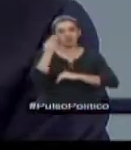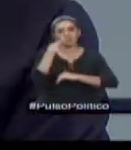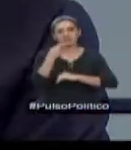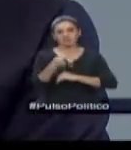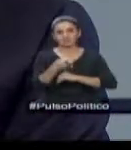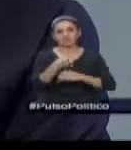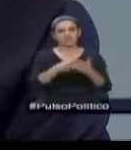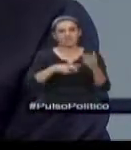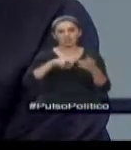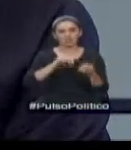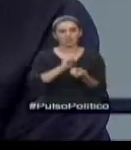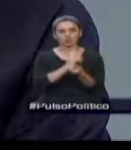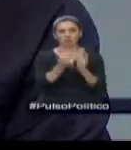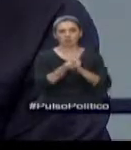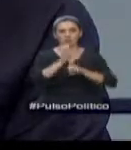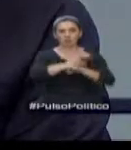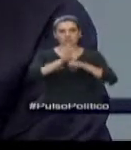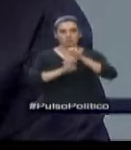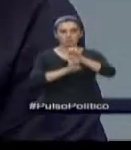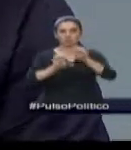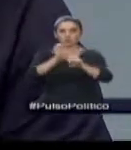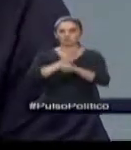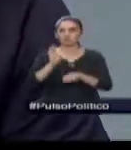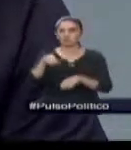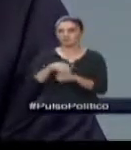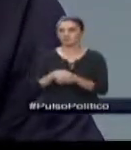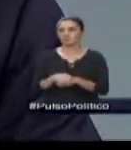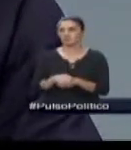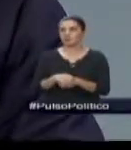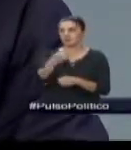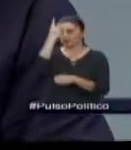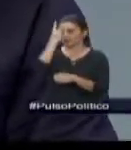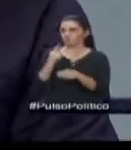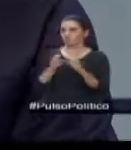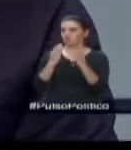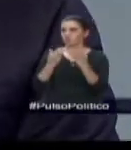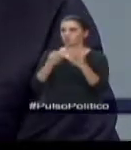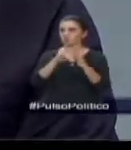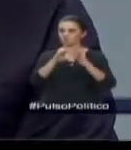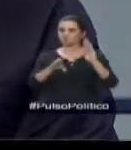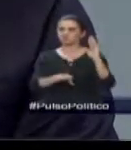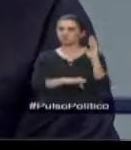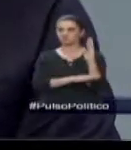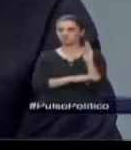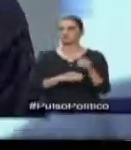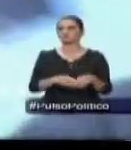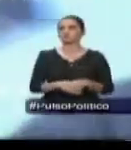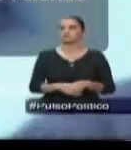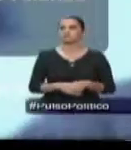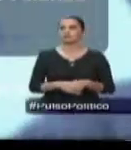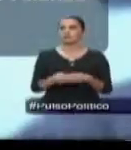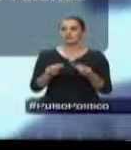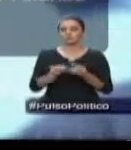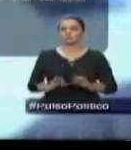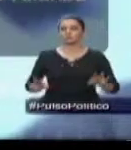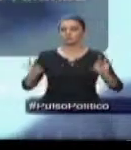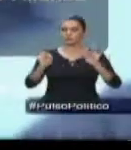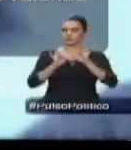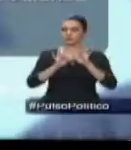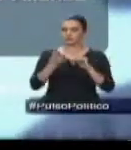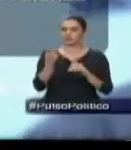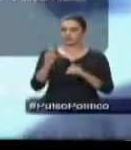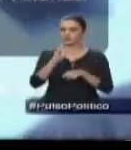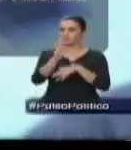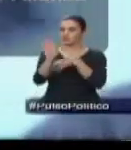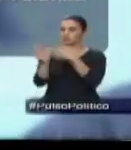no modifica la estructura del estado evidentemente el dictamen de la corte constitucional es determinante de 17